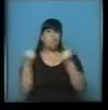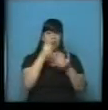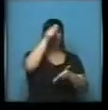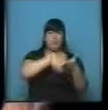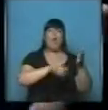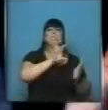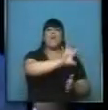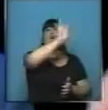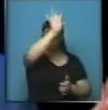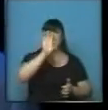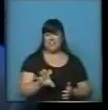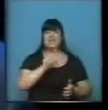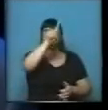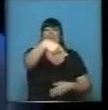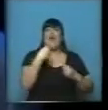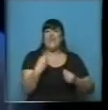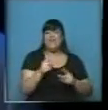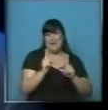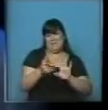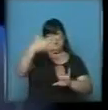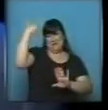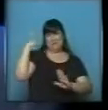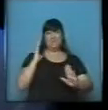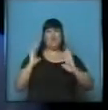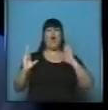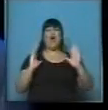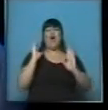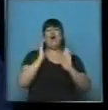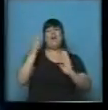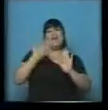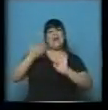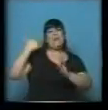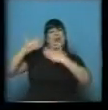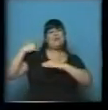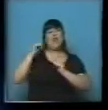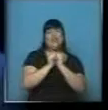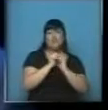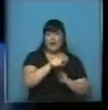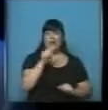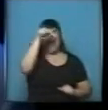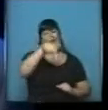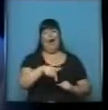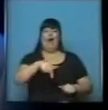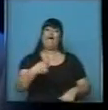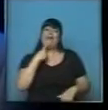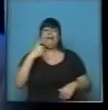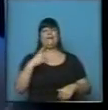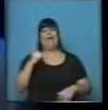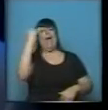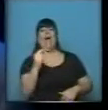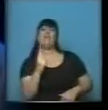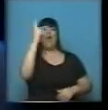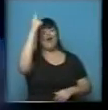de las provincias, inspirado en la primera etapa de la reparación histórica, y ahora descubre el norte argentino y